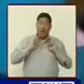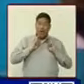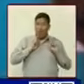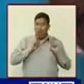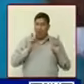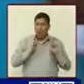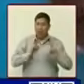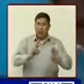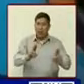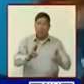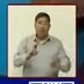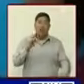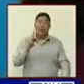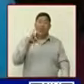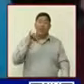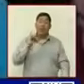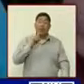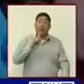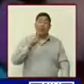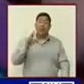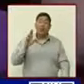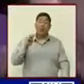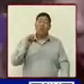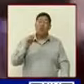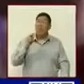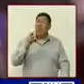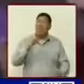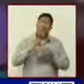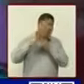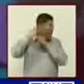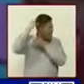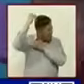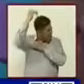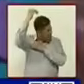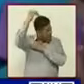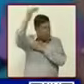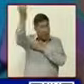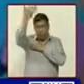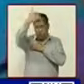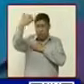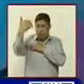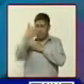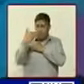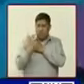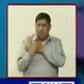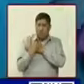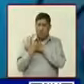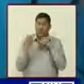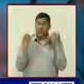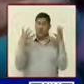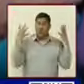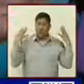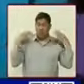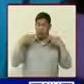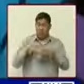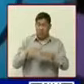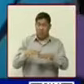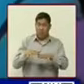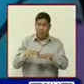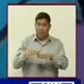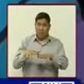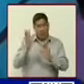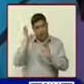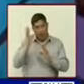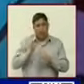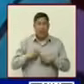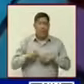Quelumani, que baja desde la 16, arriba desde la 17. se juntan muchas aguas y esto desemboca en el río Choqueo.